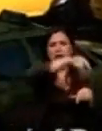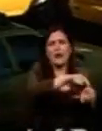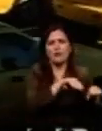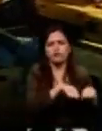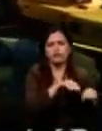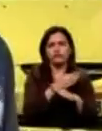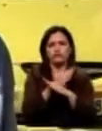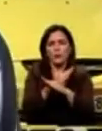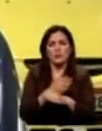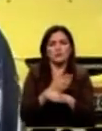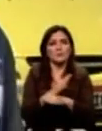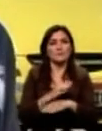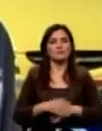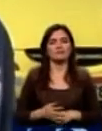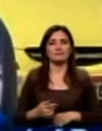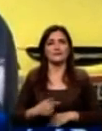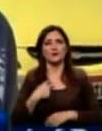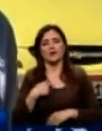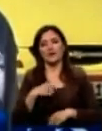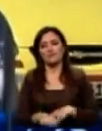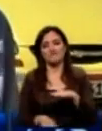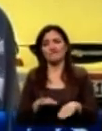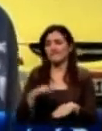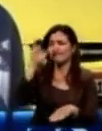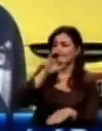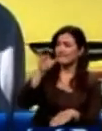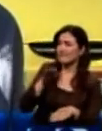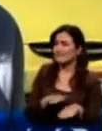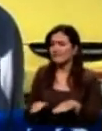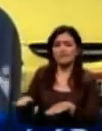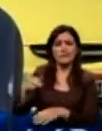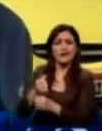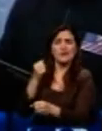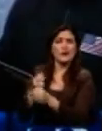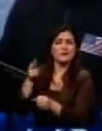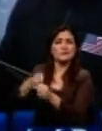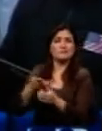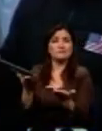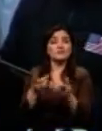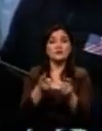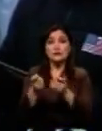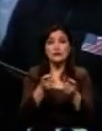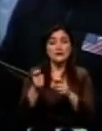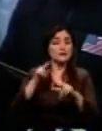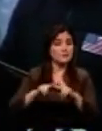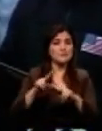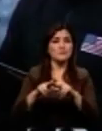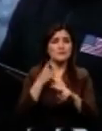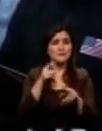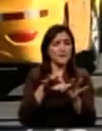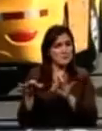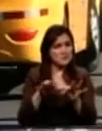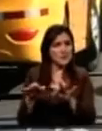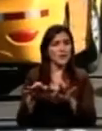circulación. Tengo que caminar y buscar por dónde ir al trabajo. Los dirigentes del taxismo aclararon que